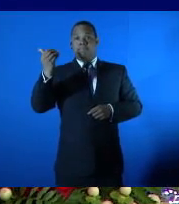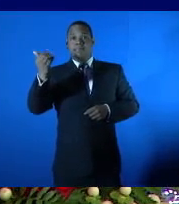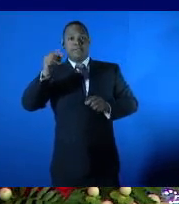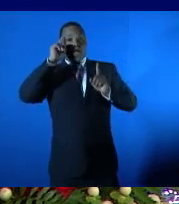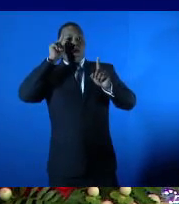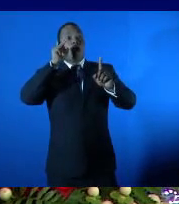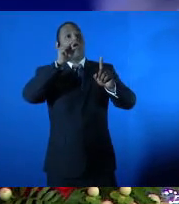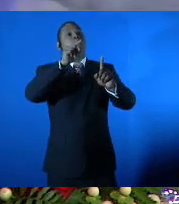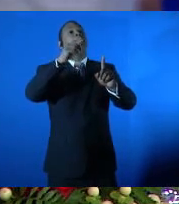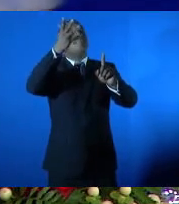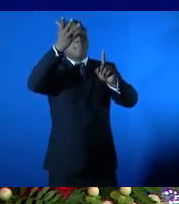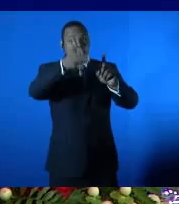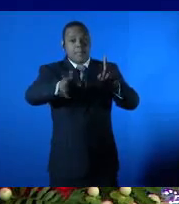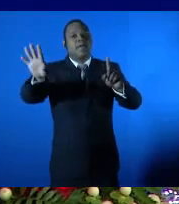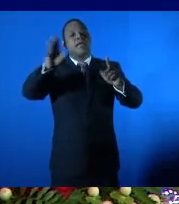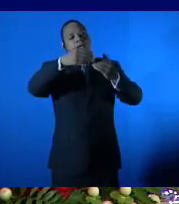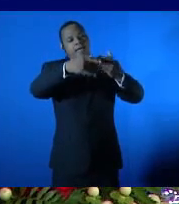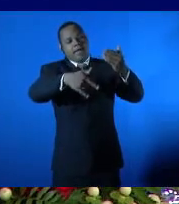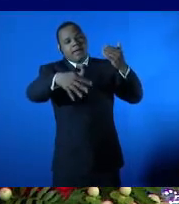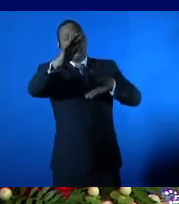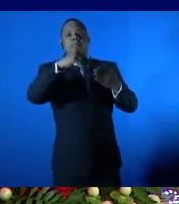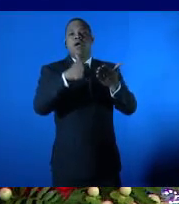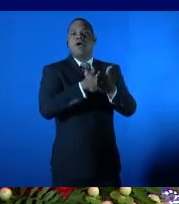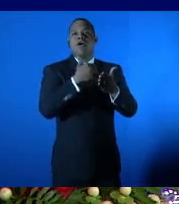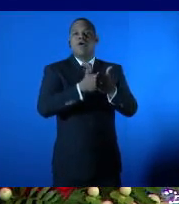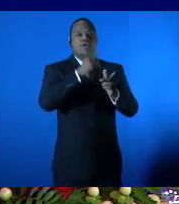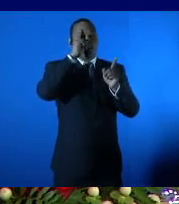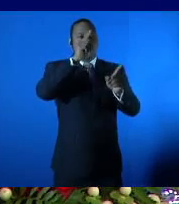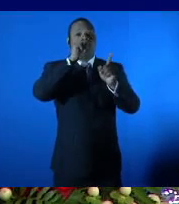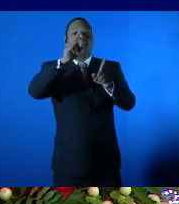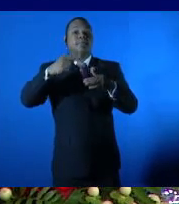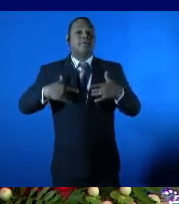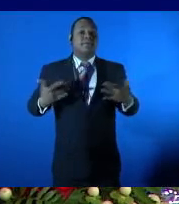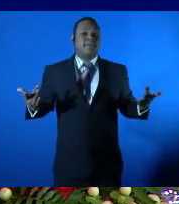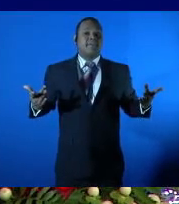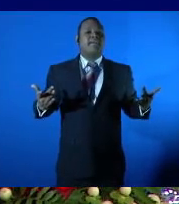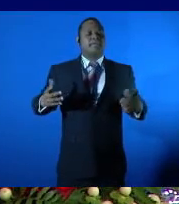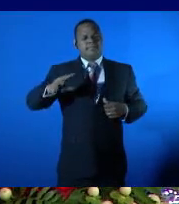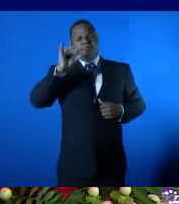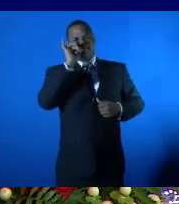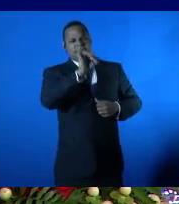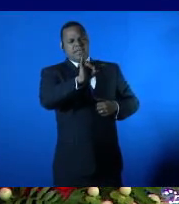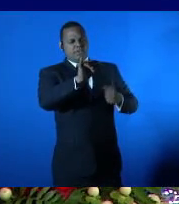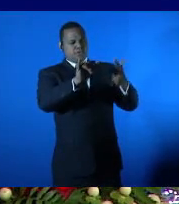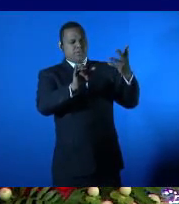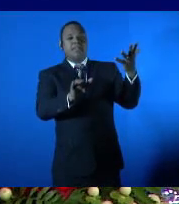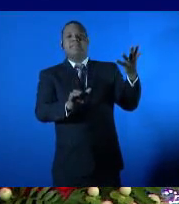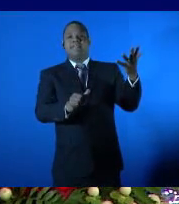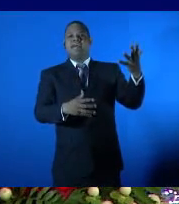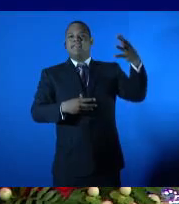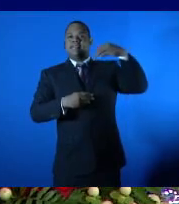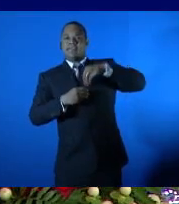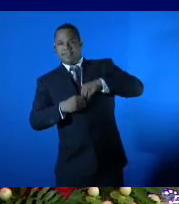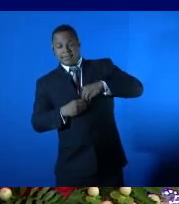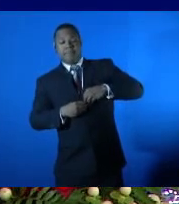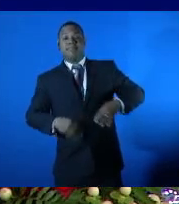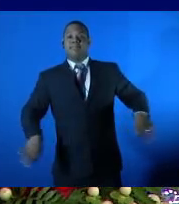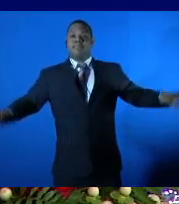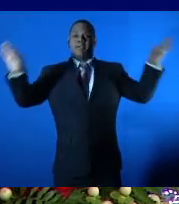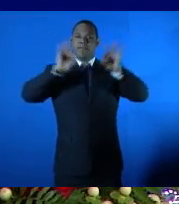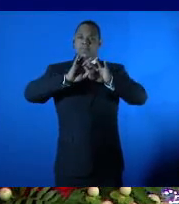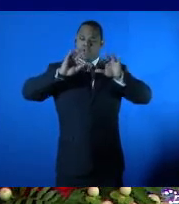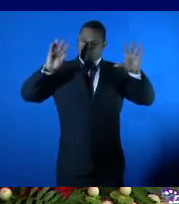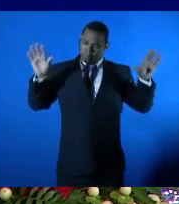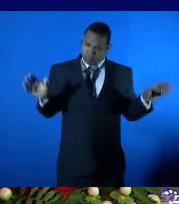presidencia darle la prioridad a todas las ideas que se refieren a la elaboración de